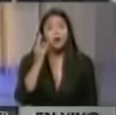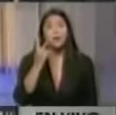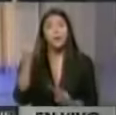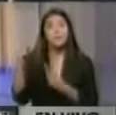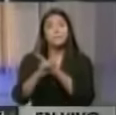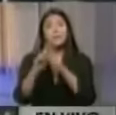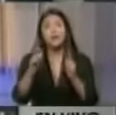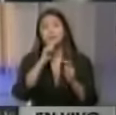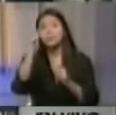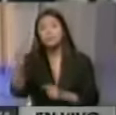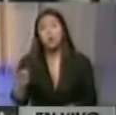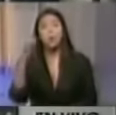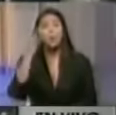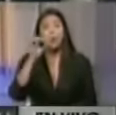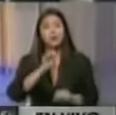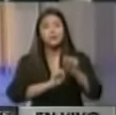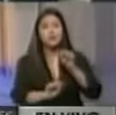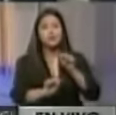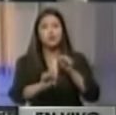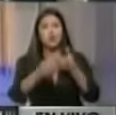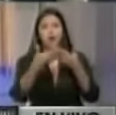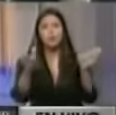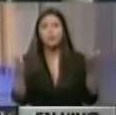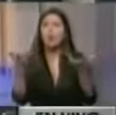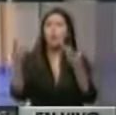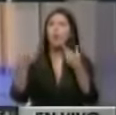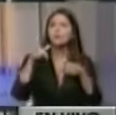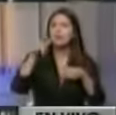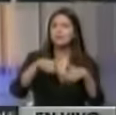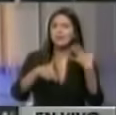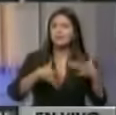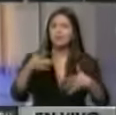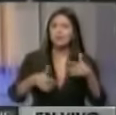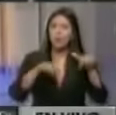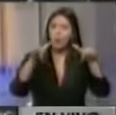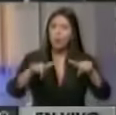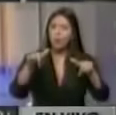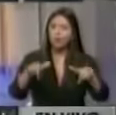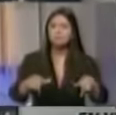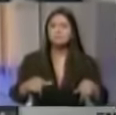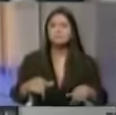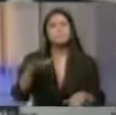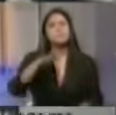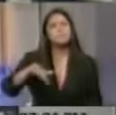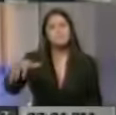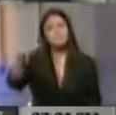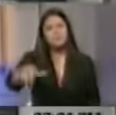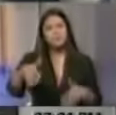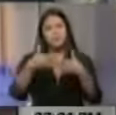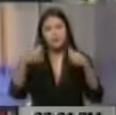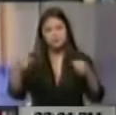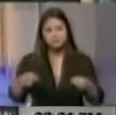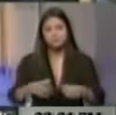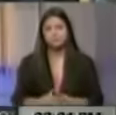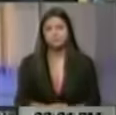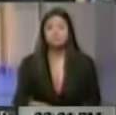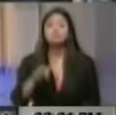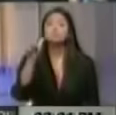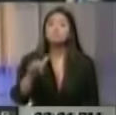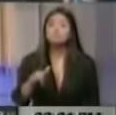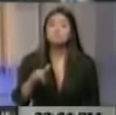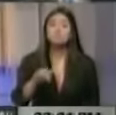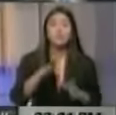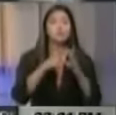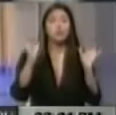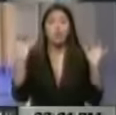con la defensora pública, Susana Berríos, para que nos comente esta actividad que se está llevando el día de hoy acá en el Rodeo 3. Sí, bueno, el día de hoy nos encontramos